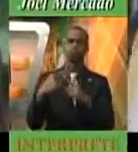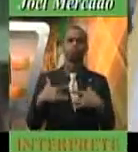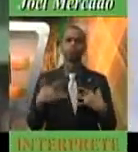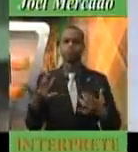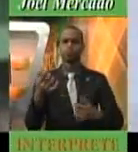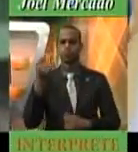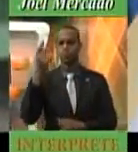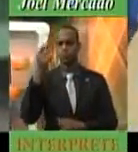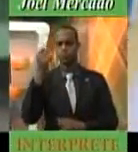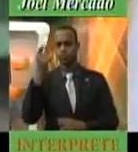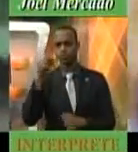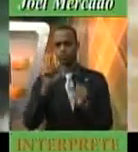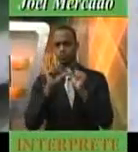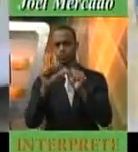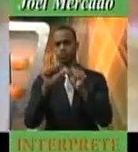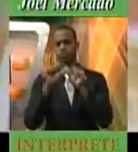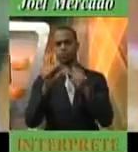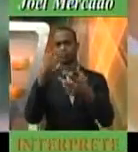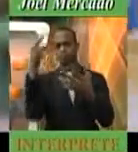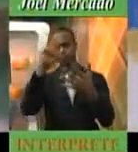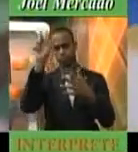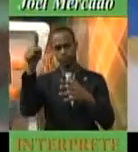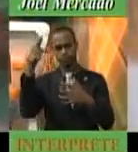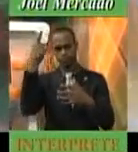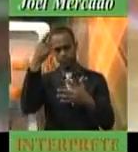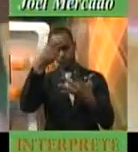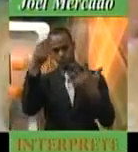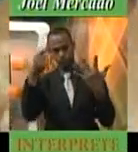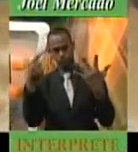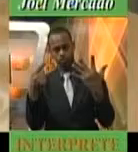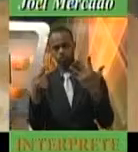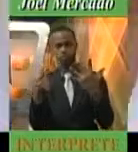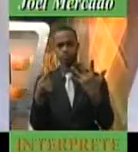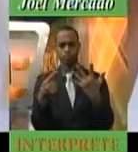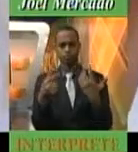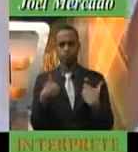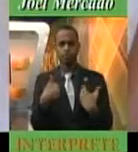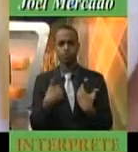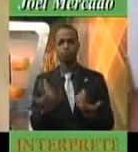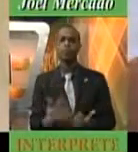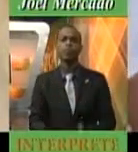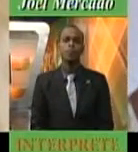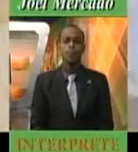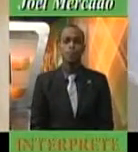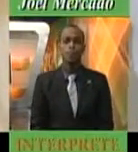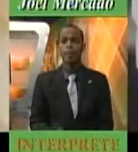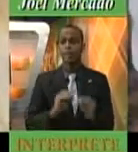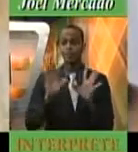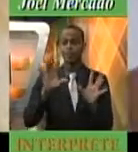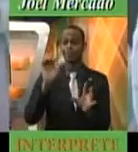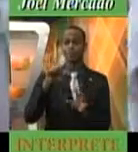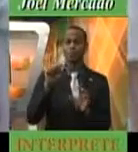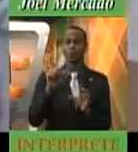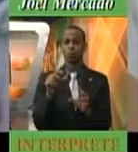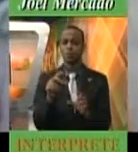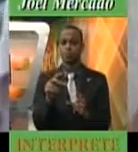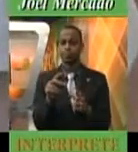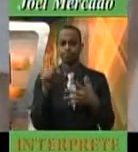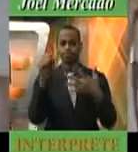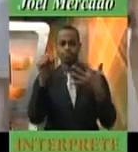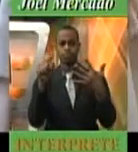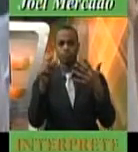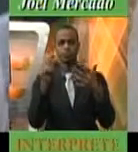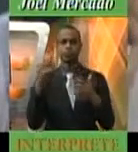la continuidad que se le dio a políticas públicas preexistentes? Claro. ¿De acuerdo? Y a una agenda histórica que fue